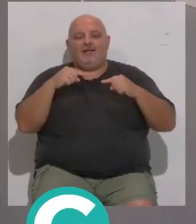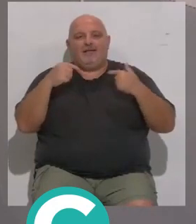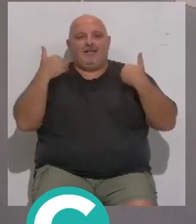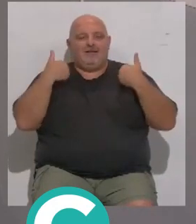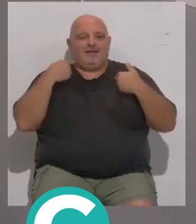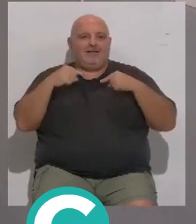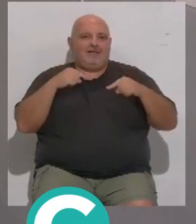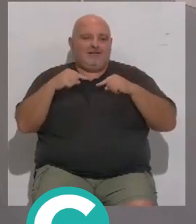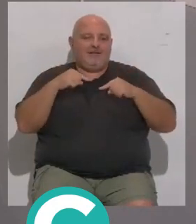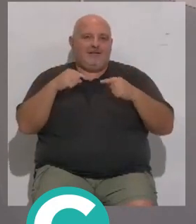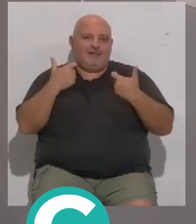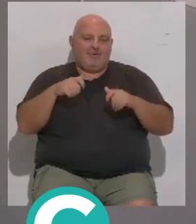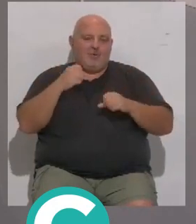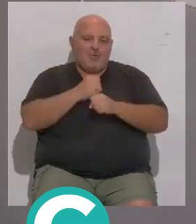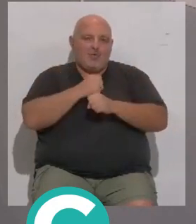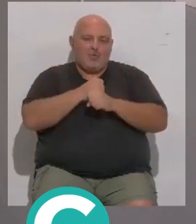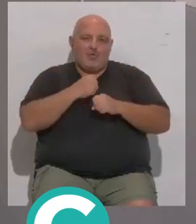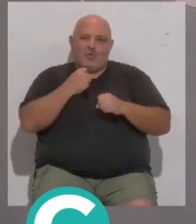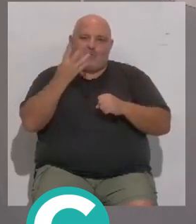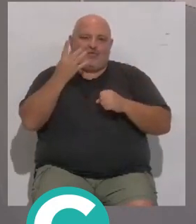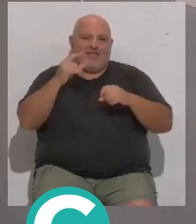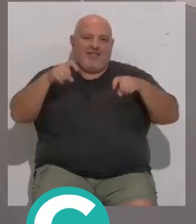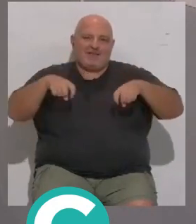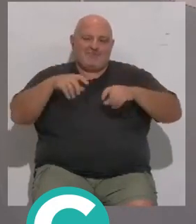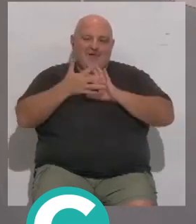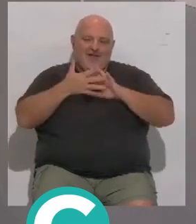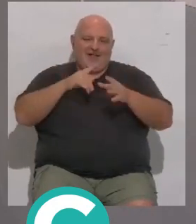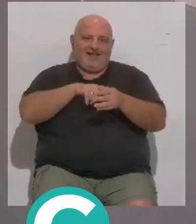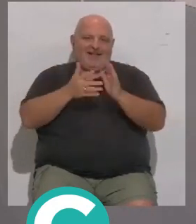al técnico Sergio González, tenemos que darle 4 días de descanso después, o